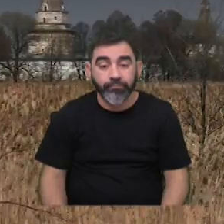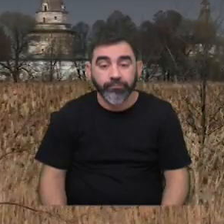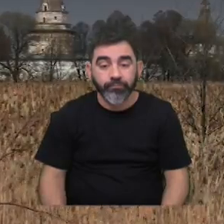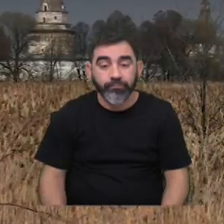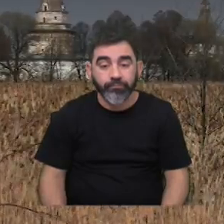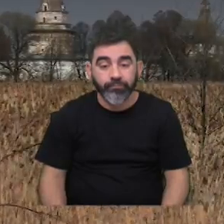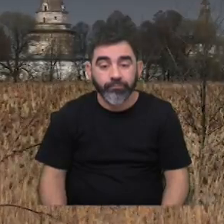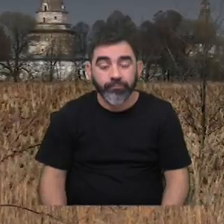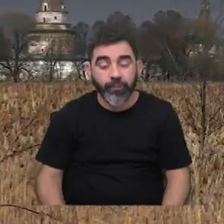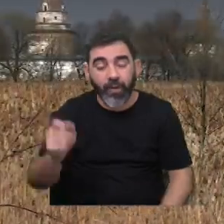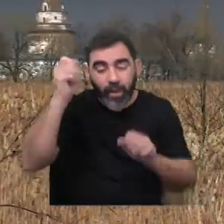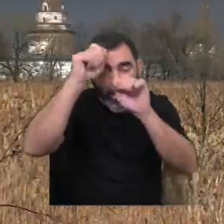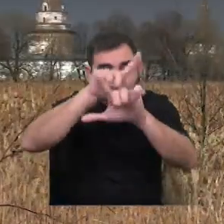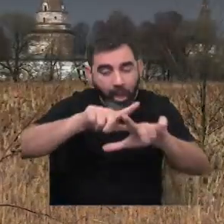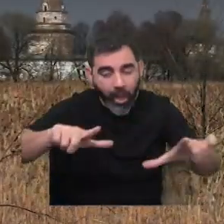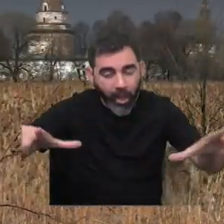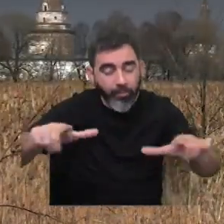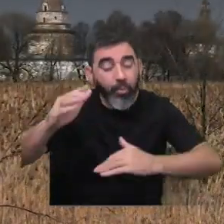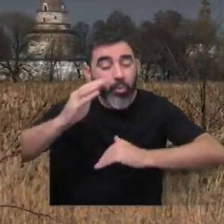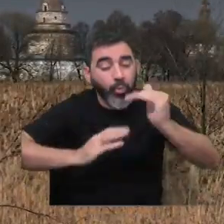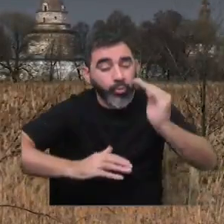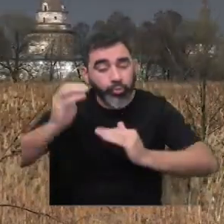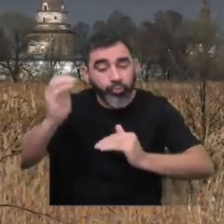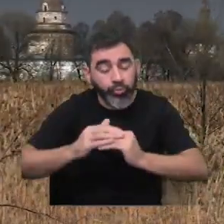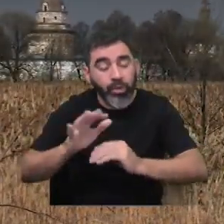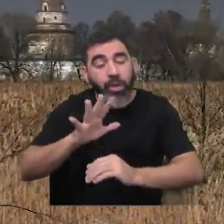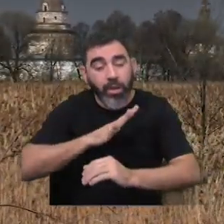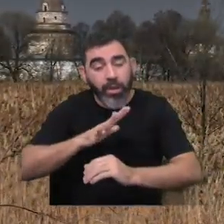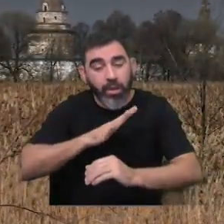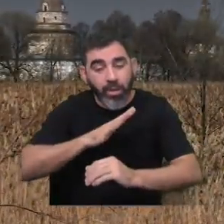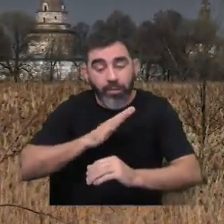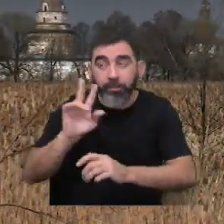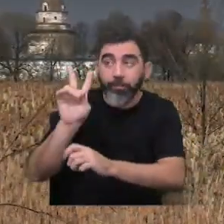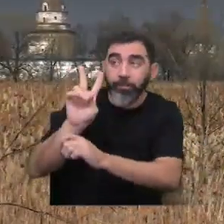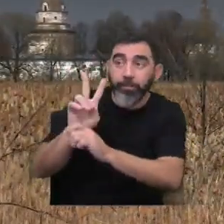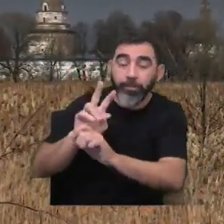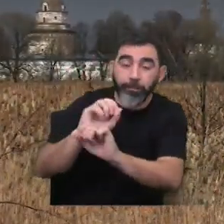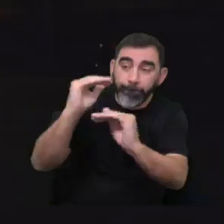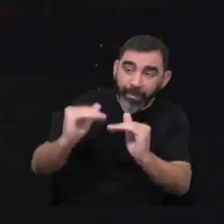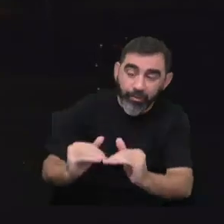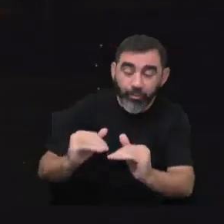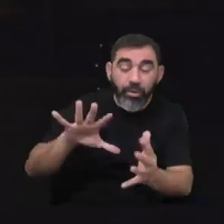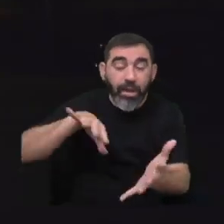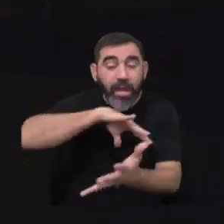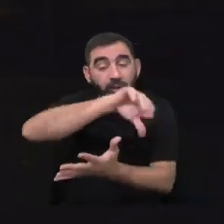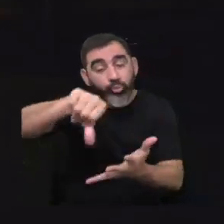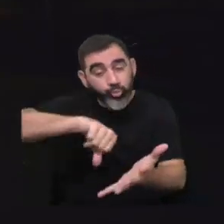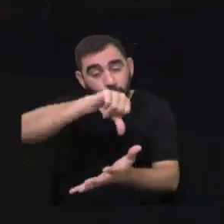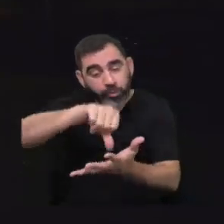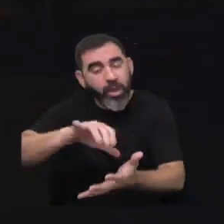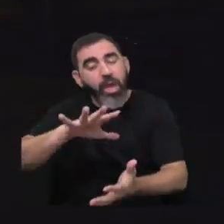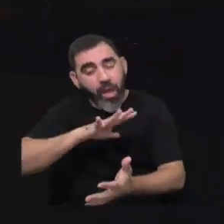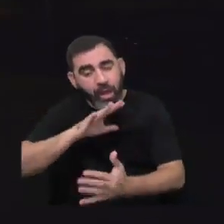En el medio rural las construcciones están más expuestas. En el medio urbano hay